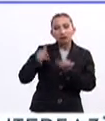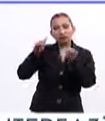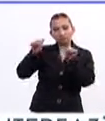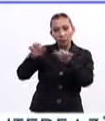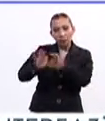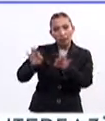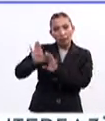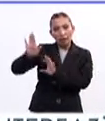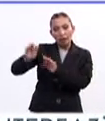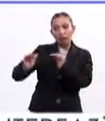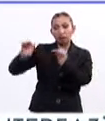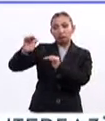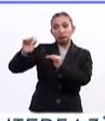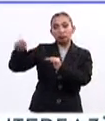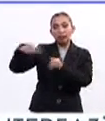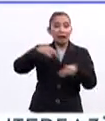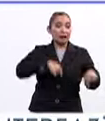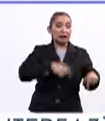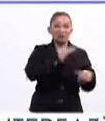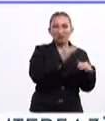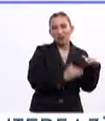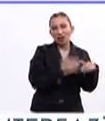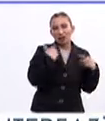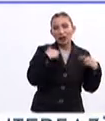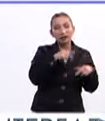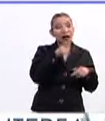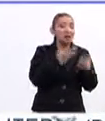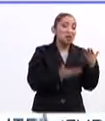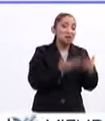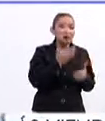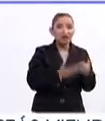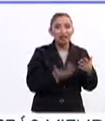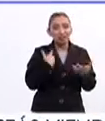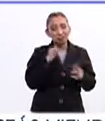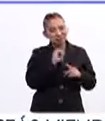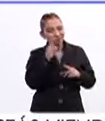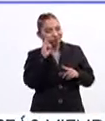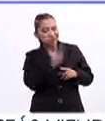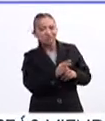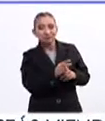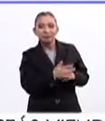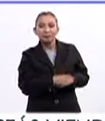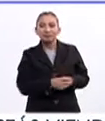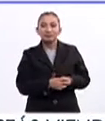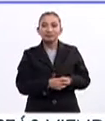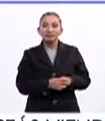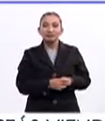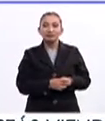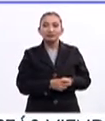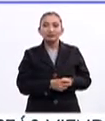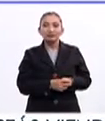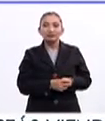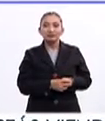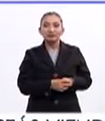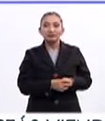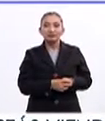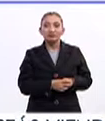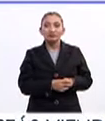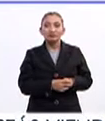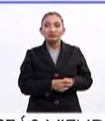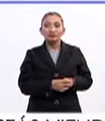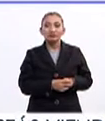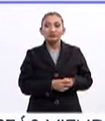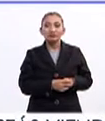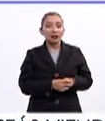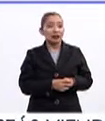más de importancia allá que aquí, puesto que aquí a veces, bueno, tenemos las situaciones de que hay,